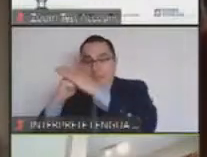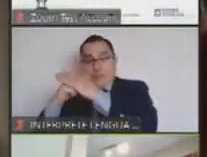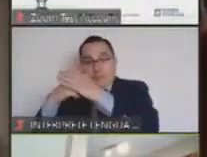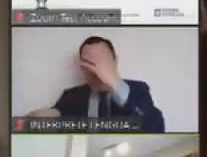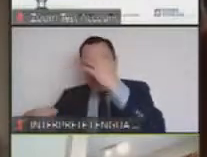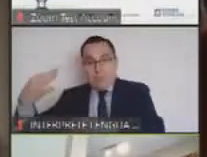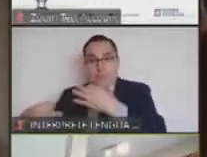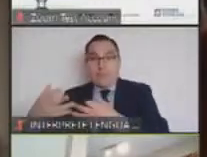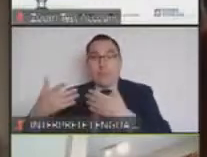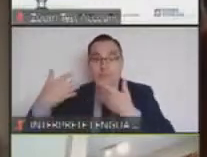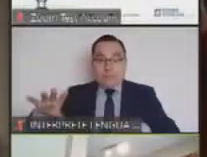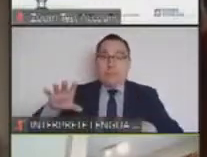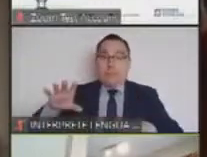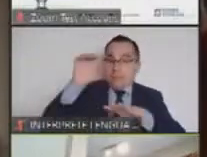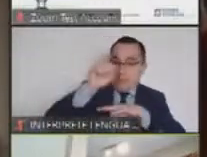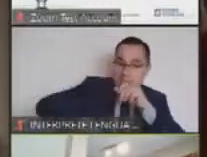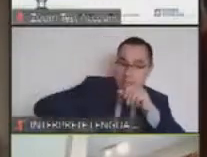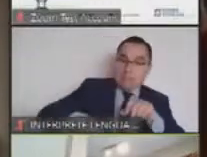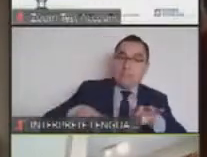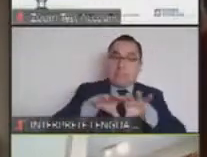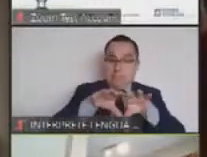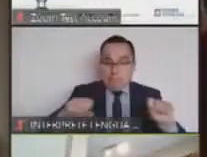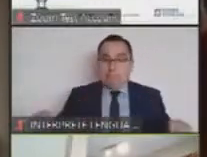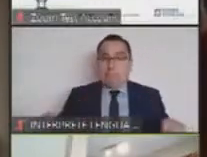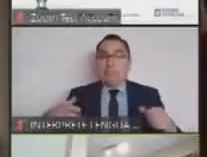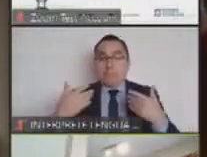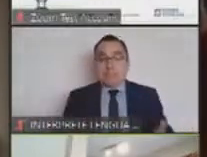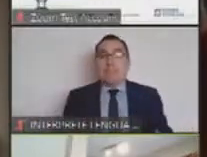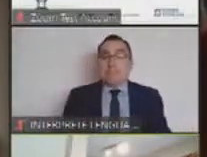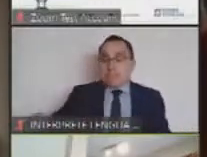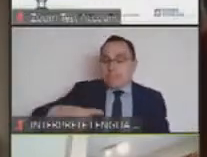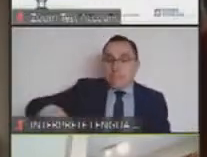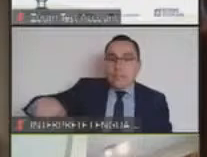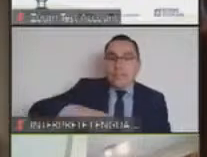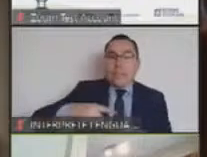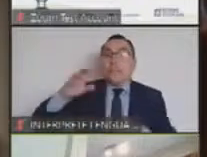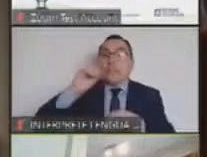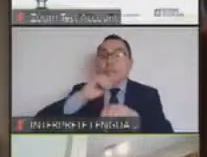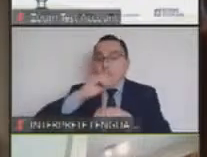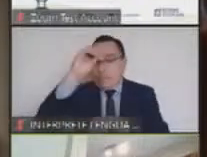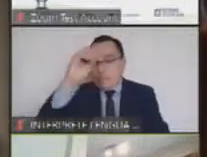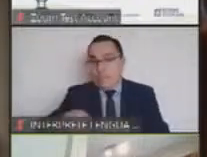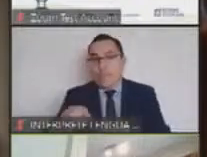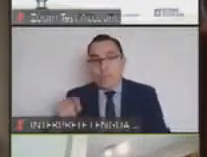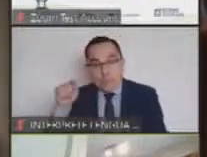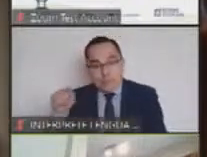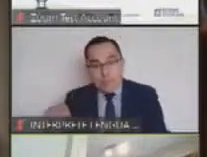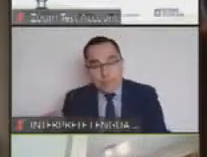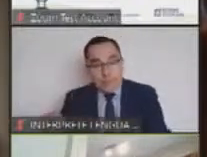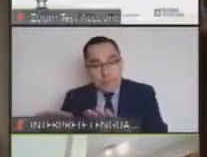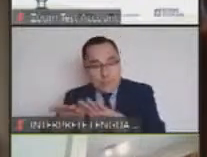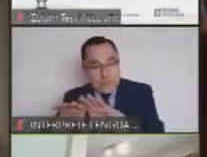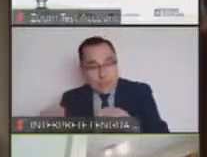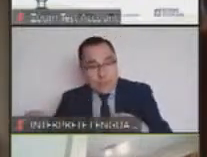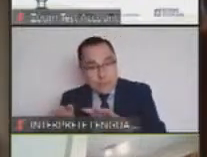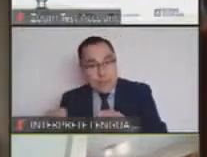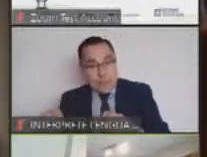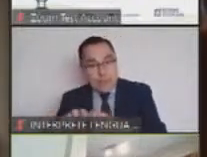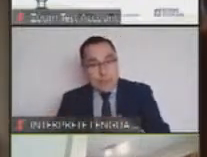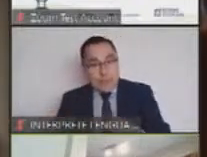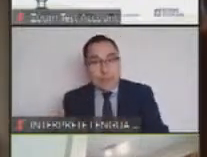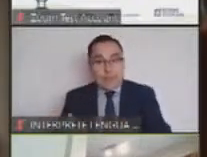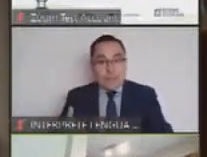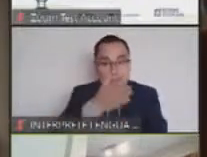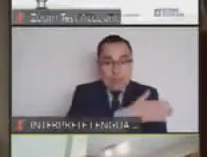creación de comisiones de esta clase, con la composición aclarando que estas deben conformarse con preeminencia